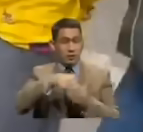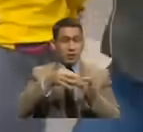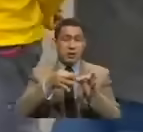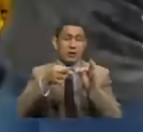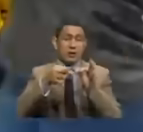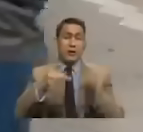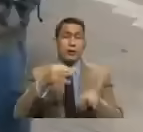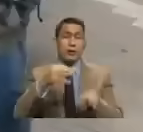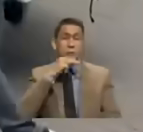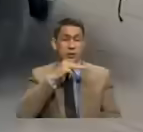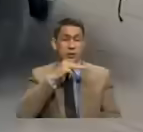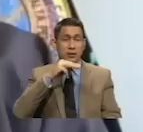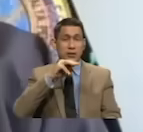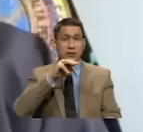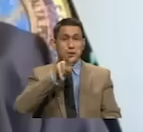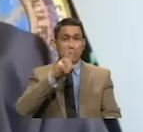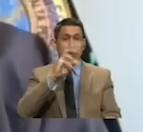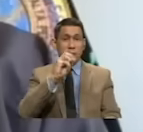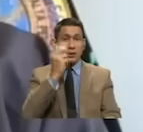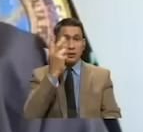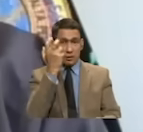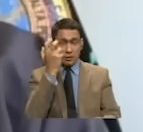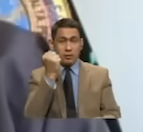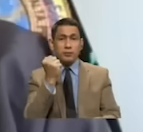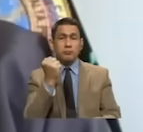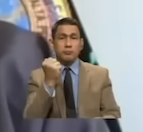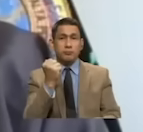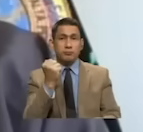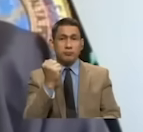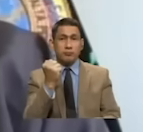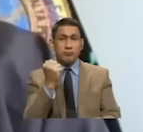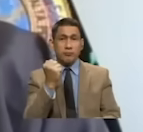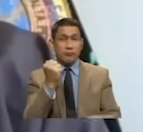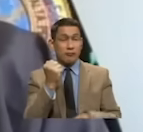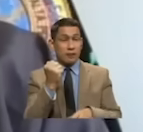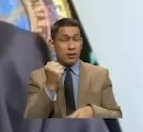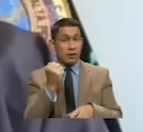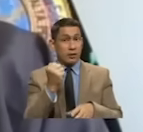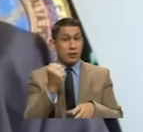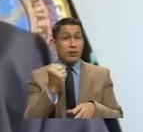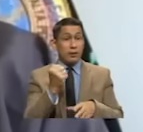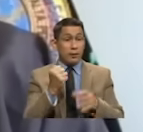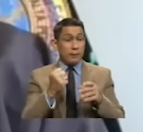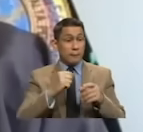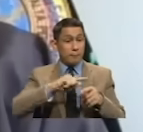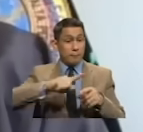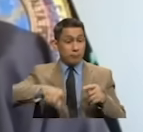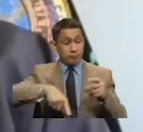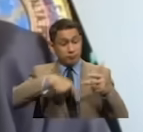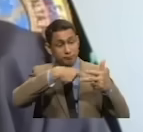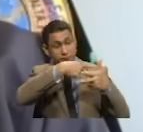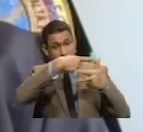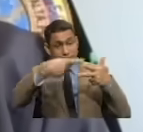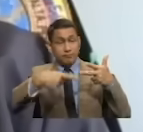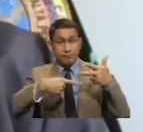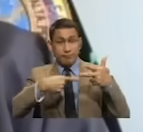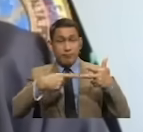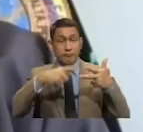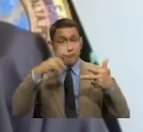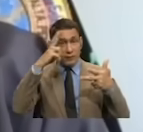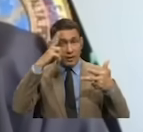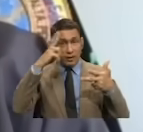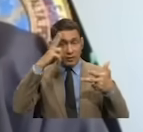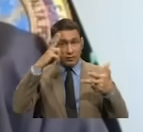Manta, en el año 2013, a través de 2 personas que son los autores materiales de este incidente, procedió